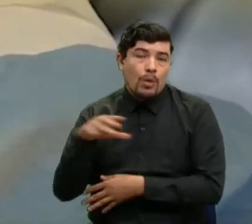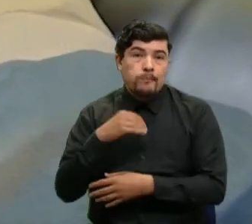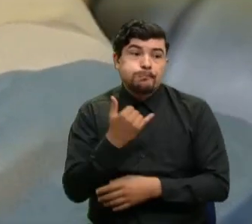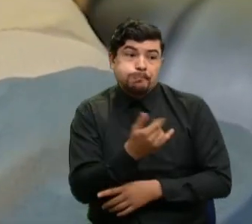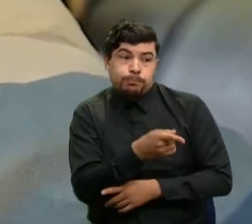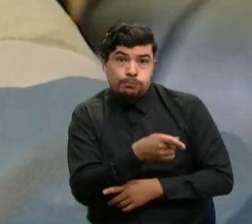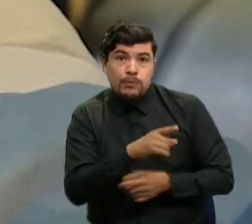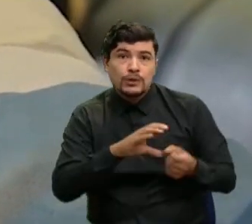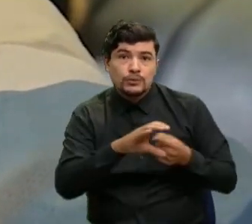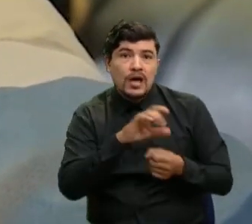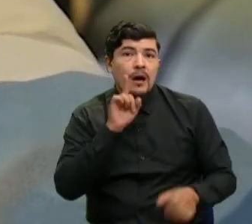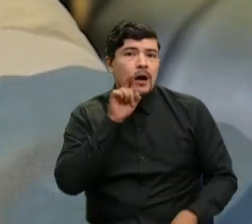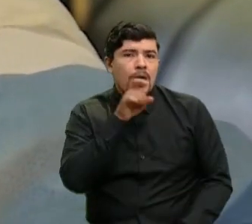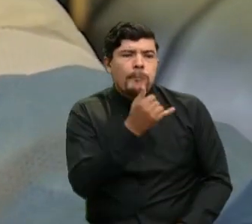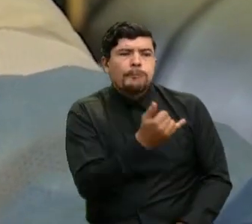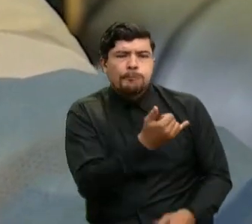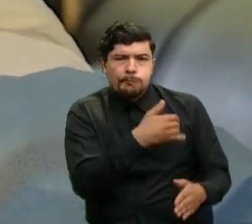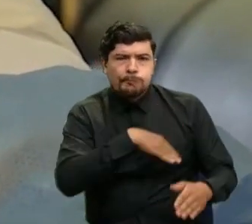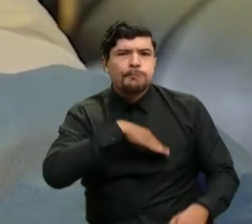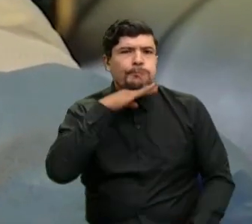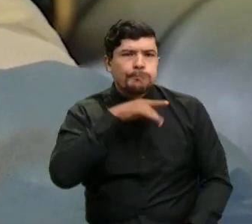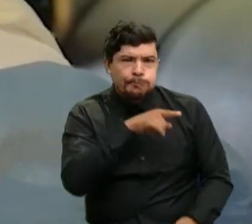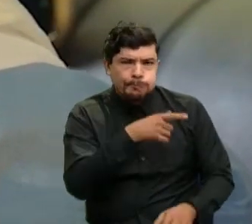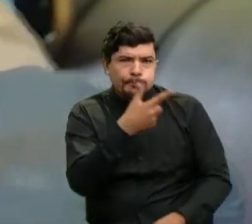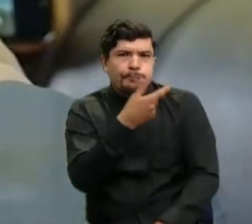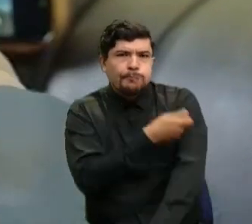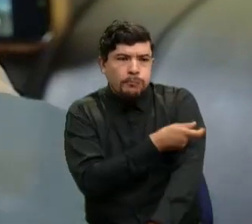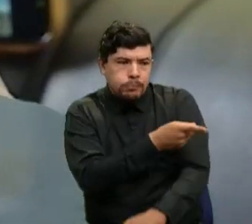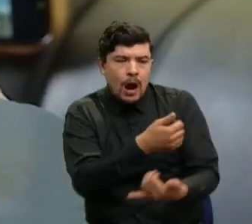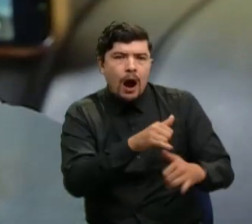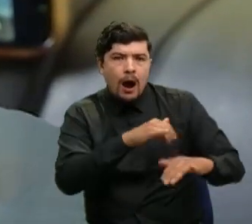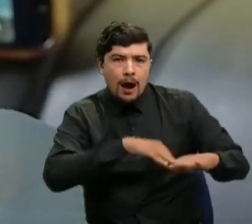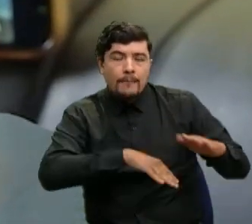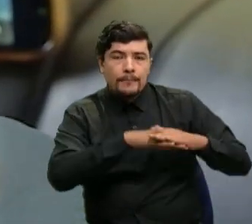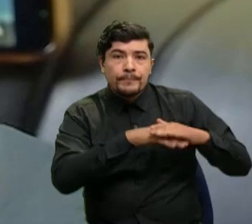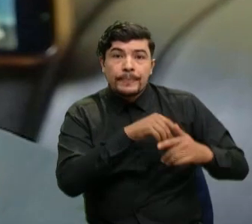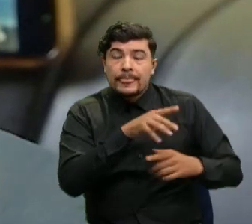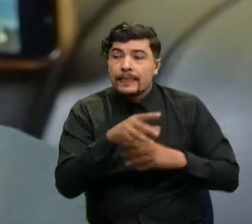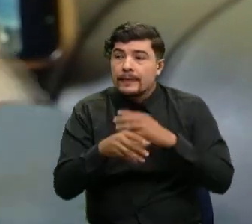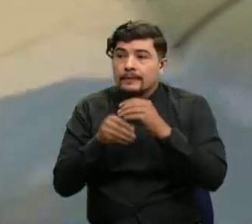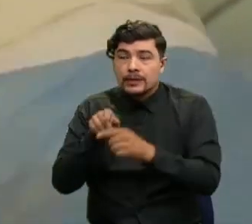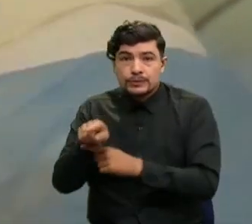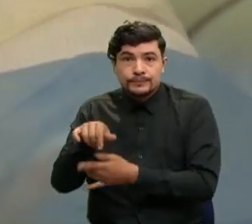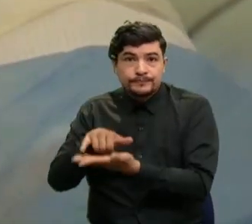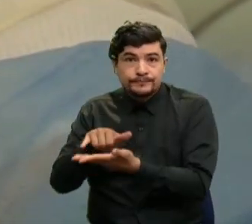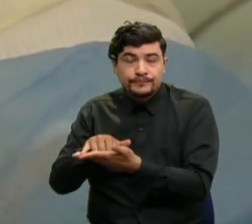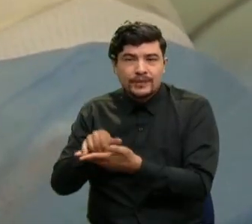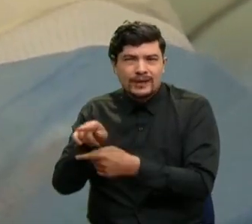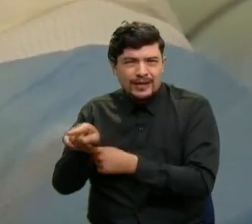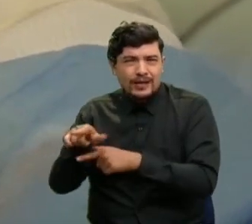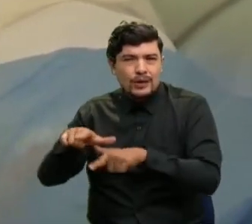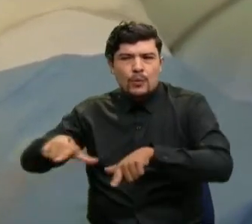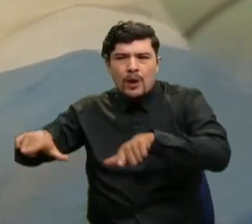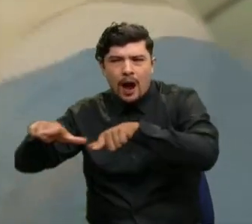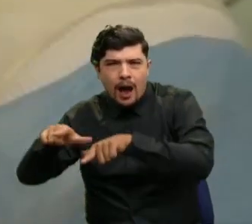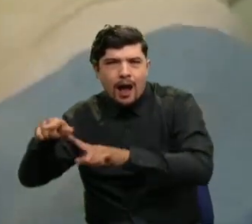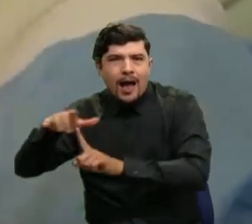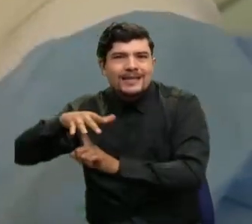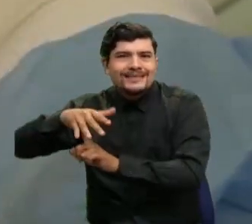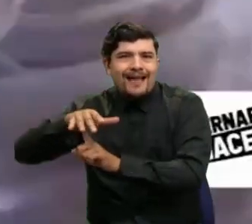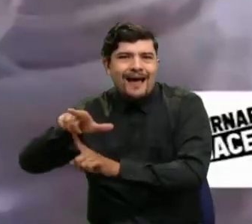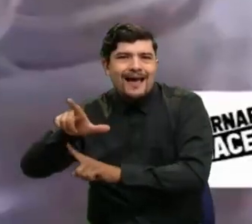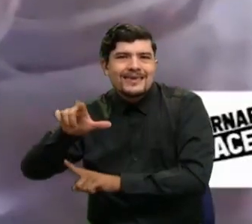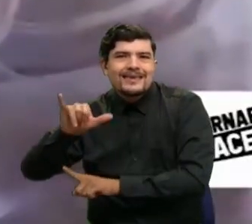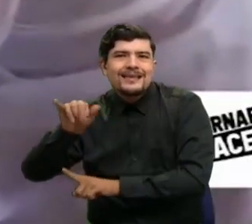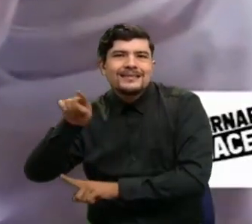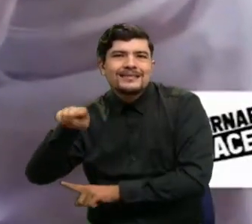de vacunas. Hoy inauguramos en el Centro Comercial San Andresito, La Isla, el puesto de